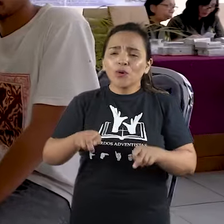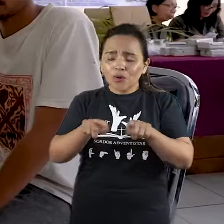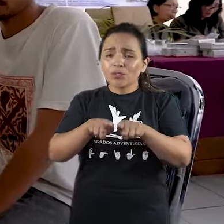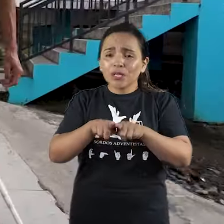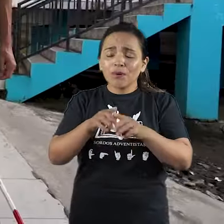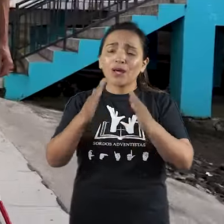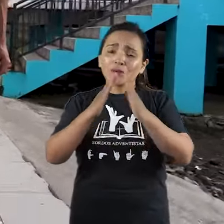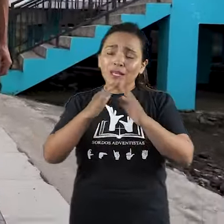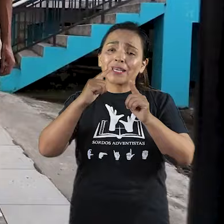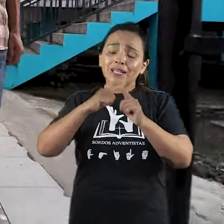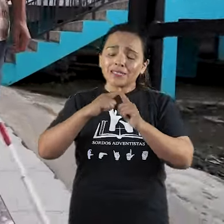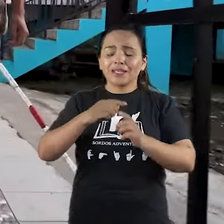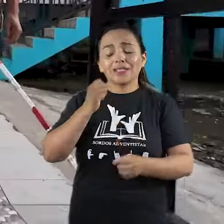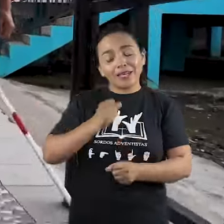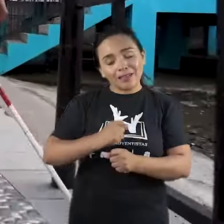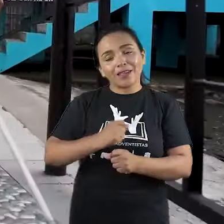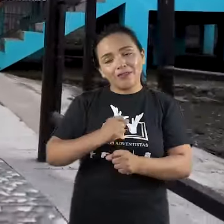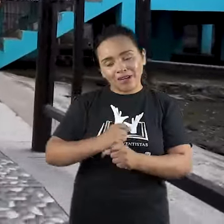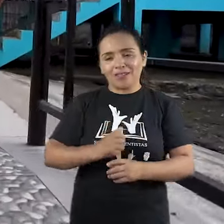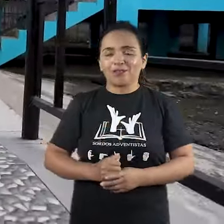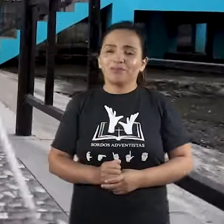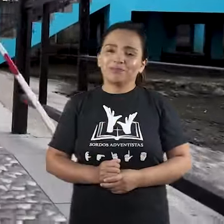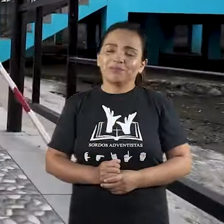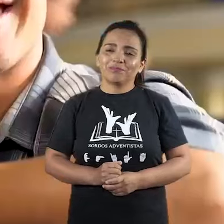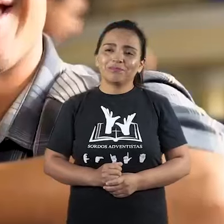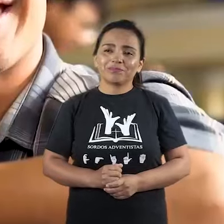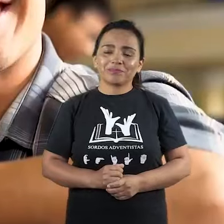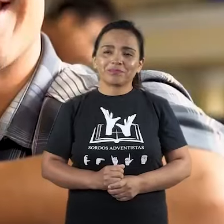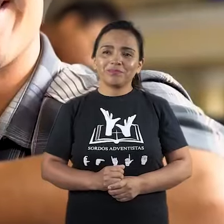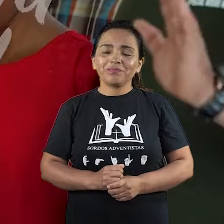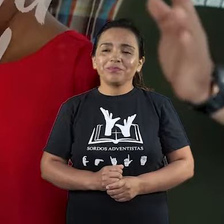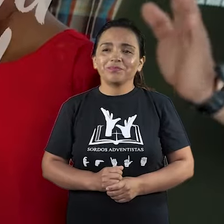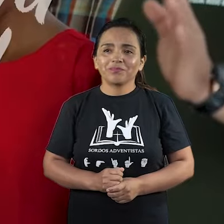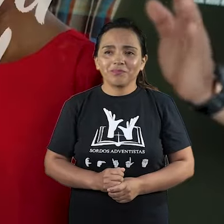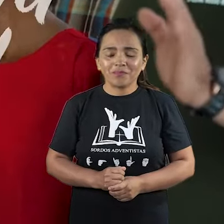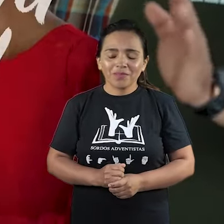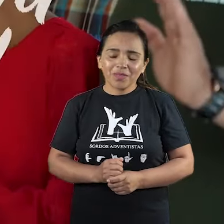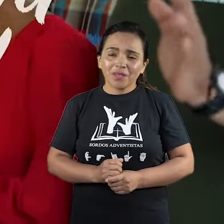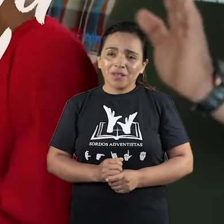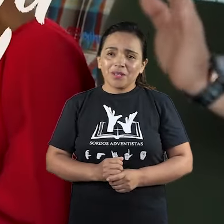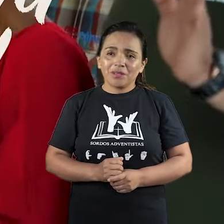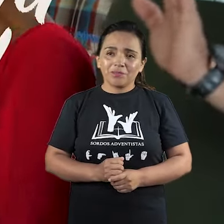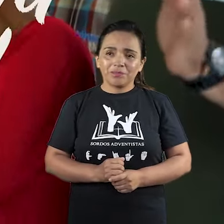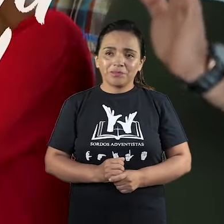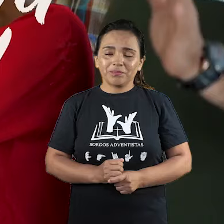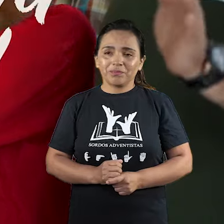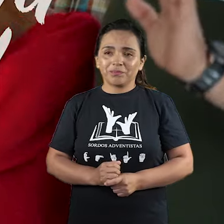unido a este grupo y han descubierto el amor, la verdad y la comunidad a través de este ministerio.